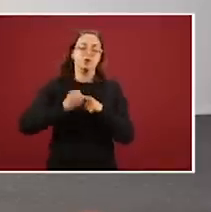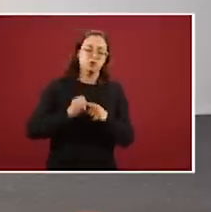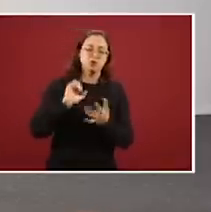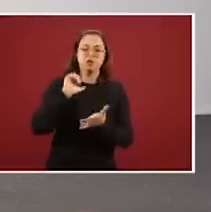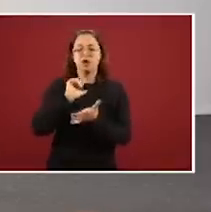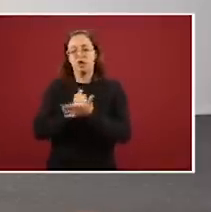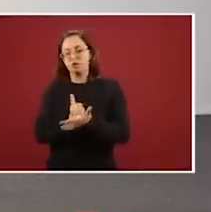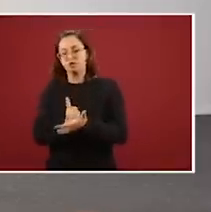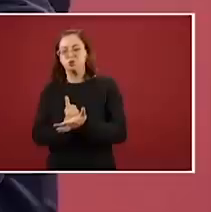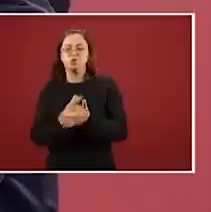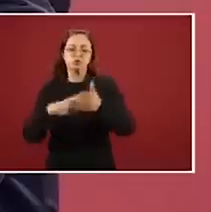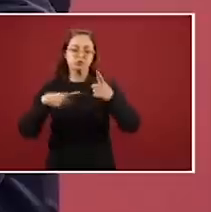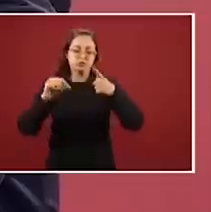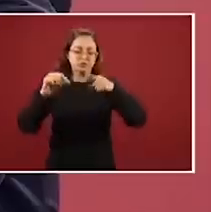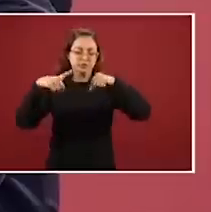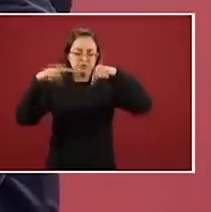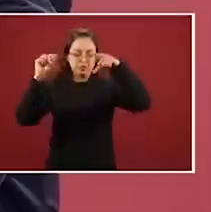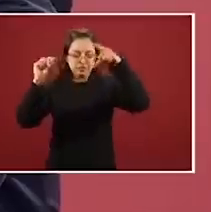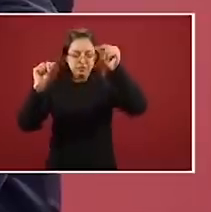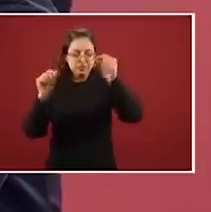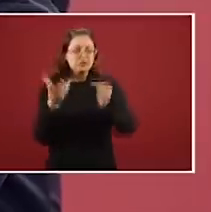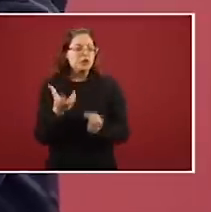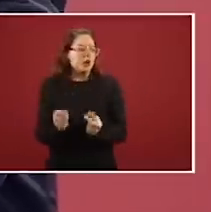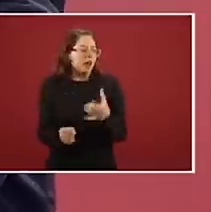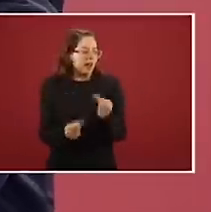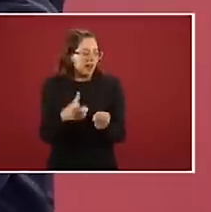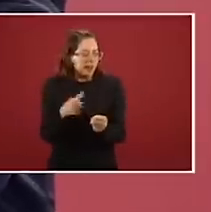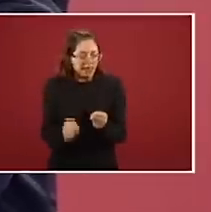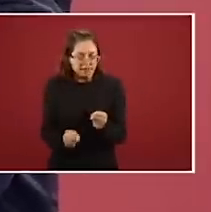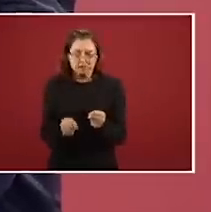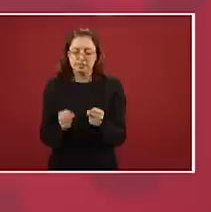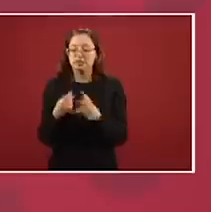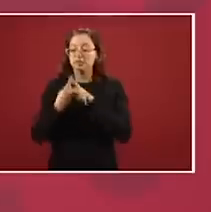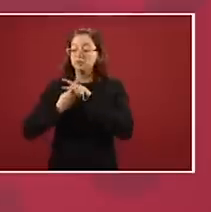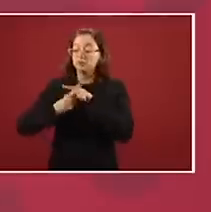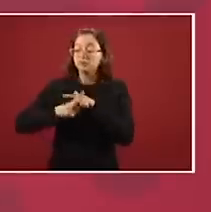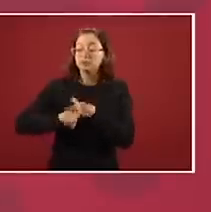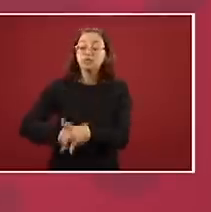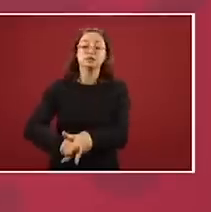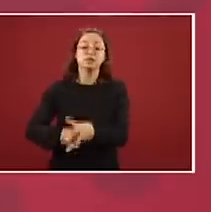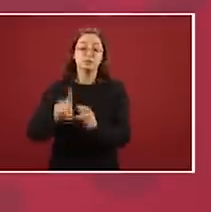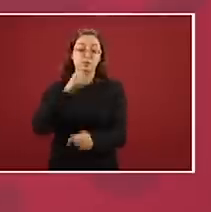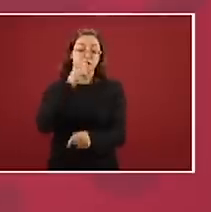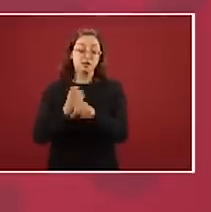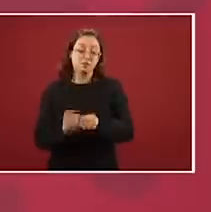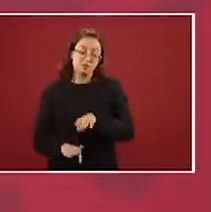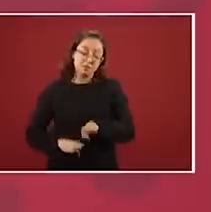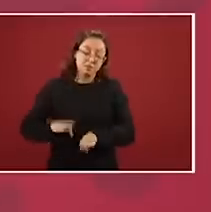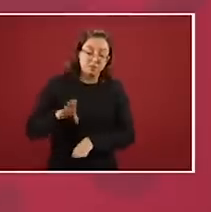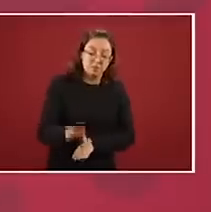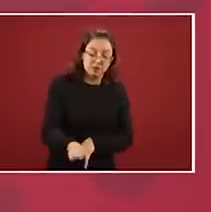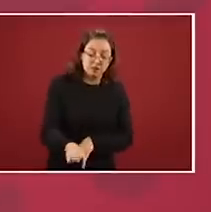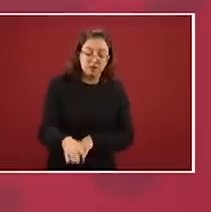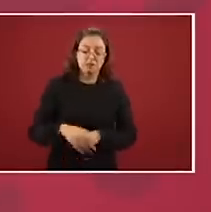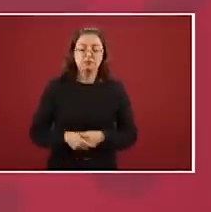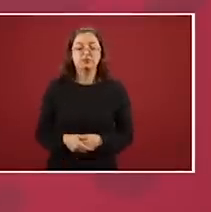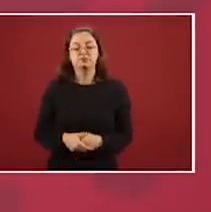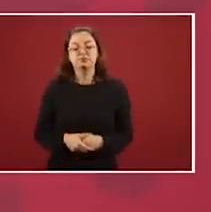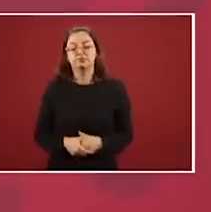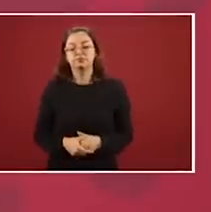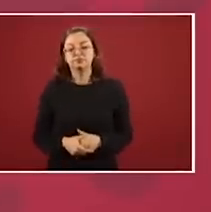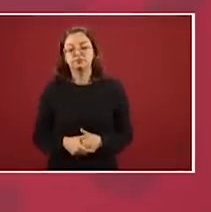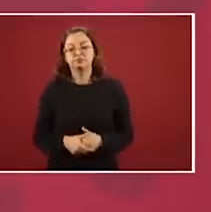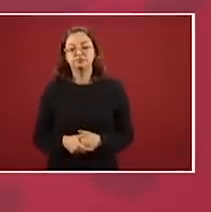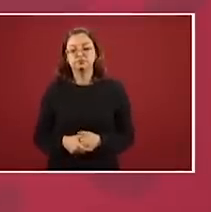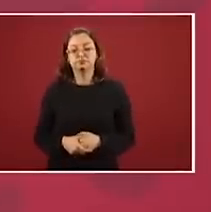leche, en básicos. Así comenzamos. Entonces, ya no se